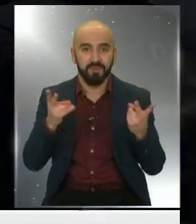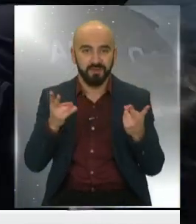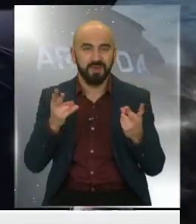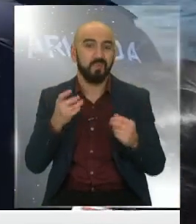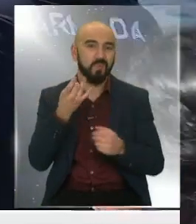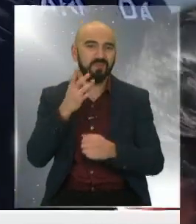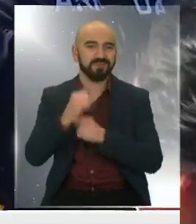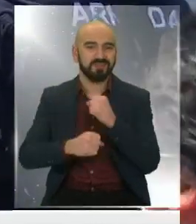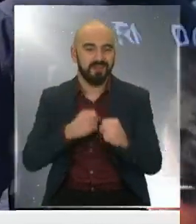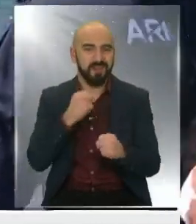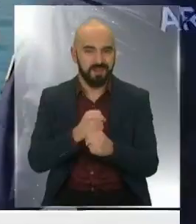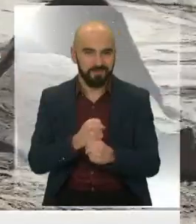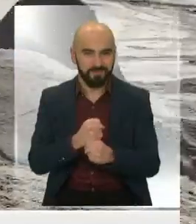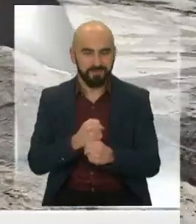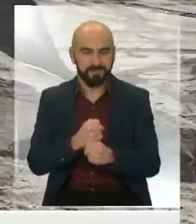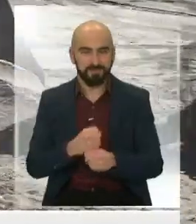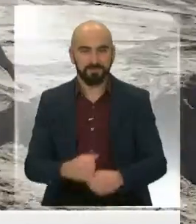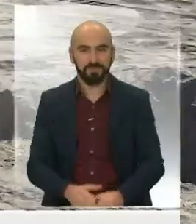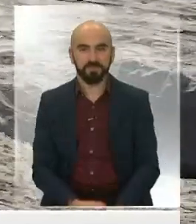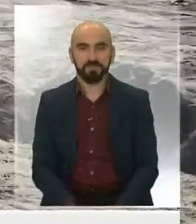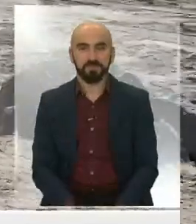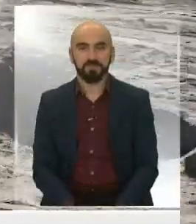año.